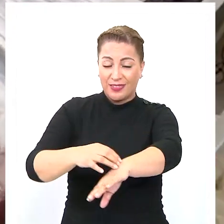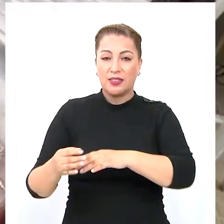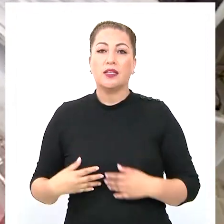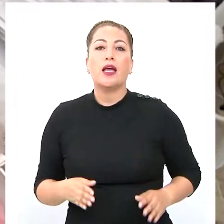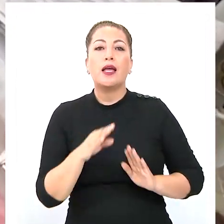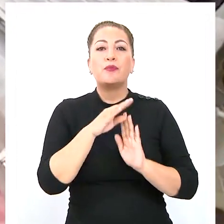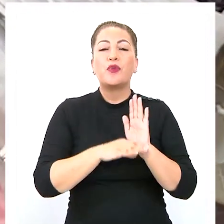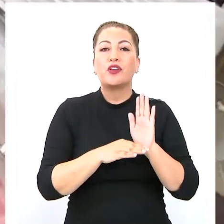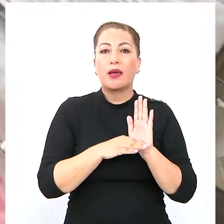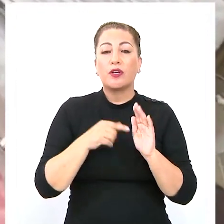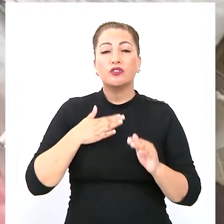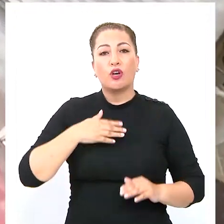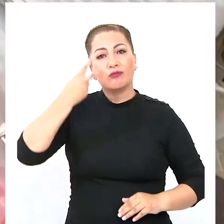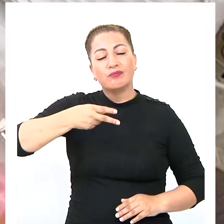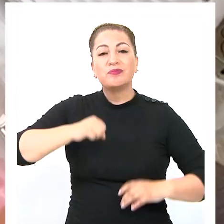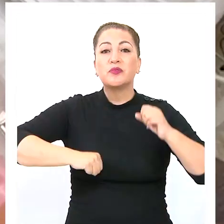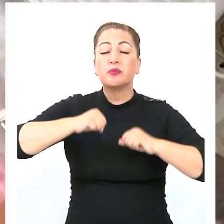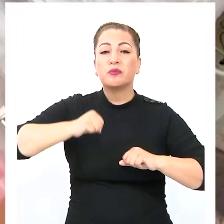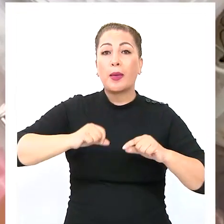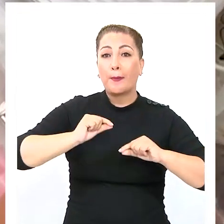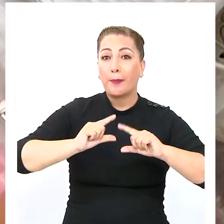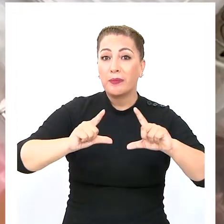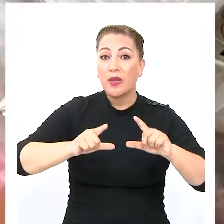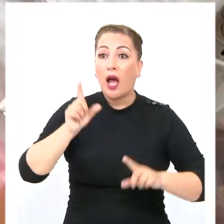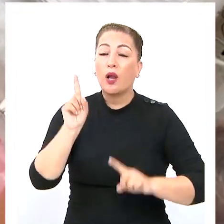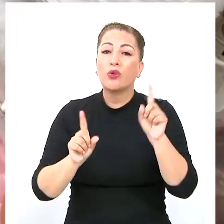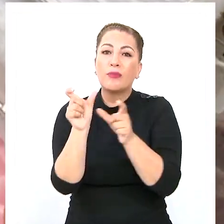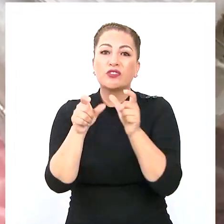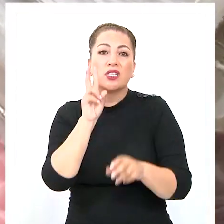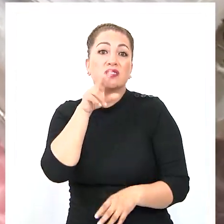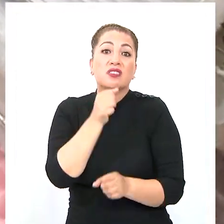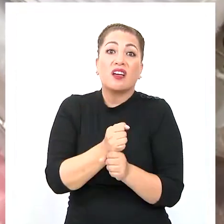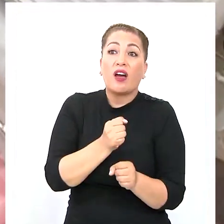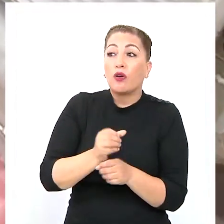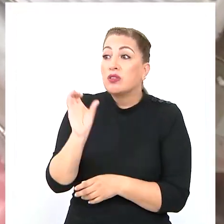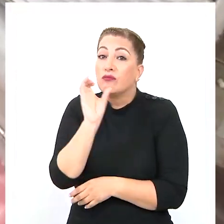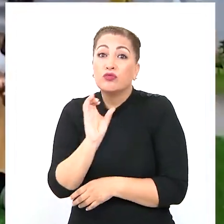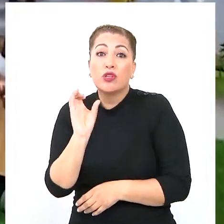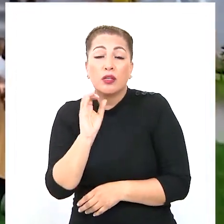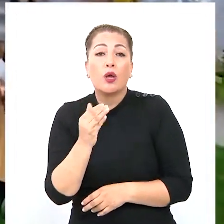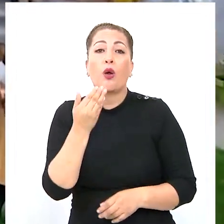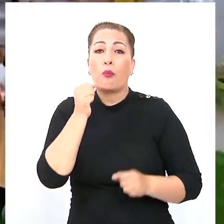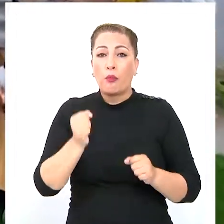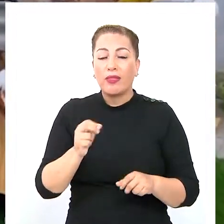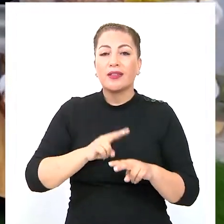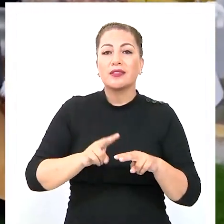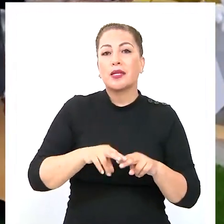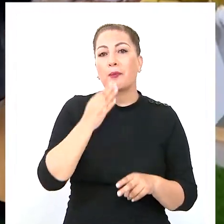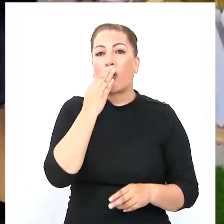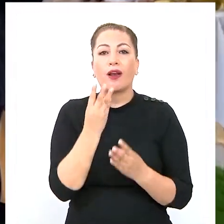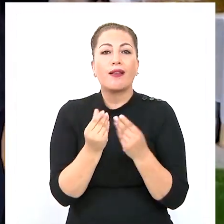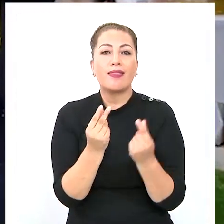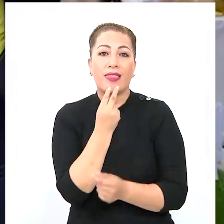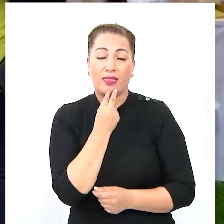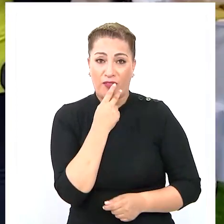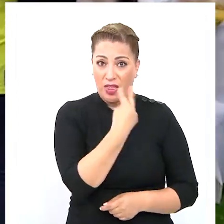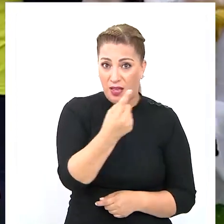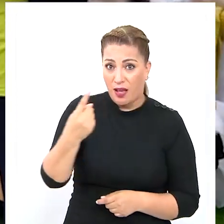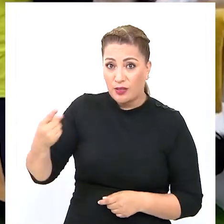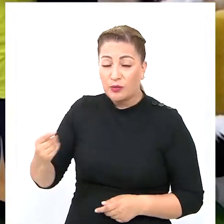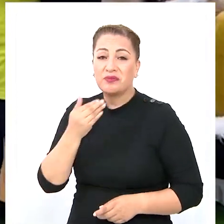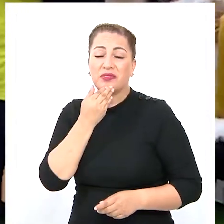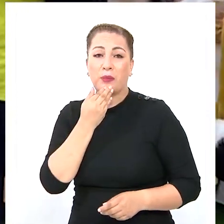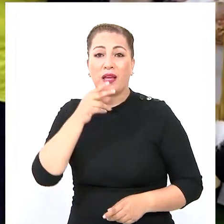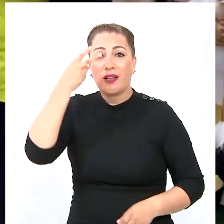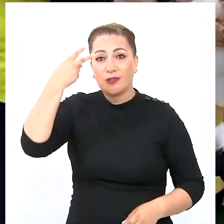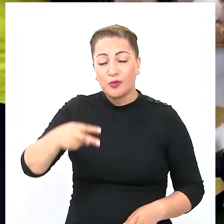programa Yo Emprendo Semilla busca que personas desocupadas y que buscan trabajo puedan mejorar sus condiciones de vida. De esta forma